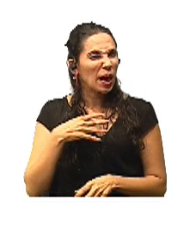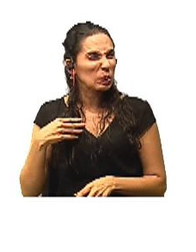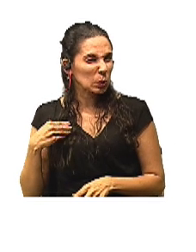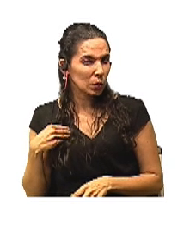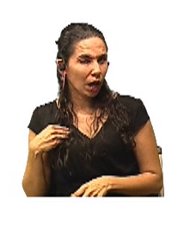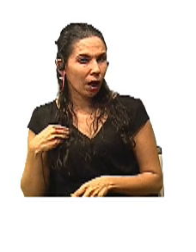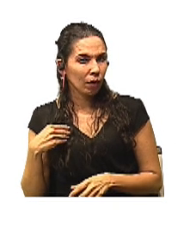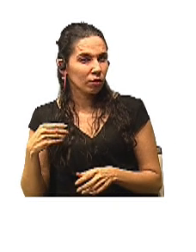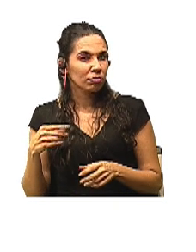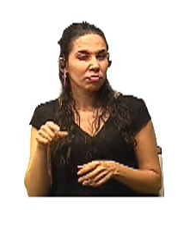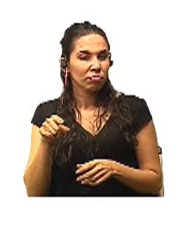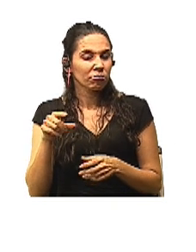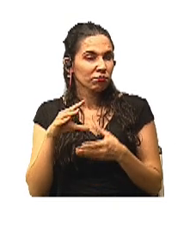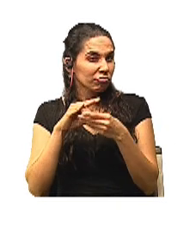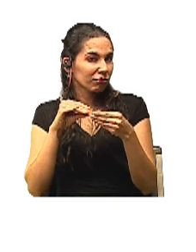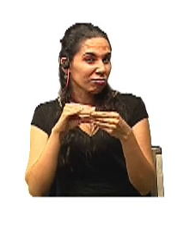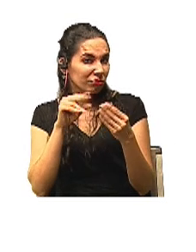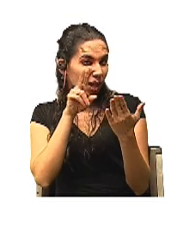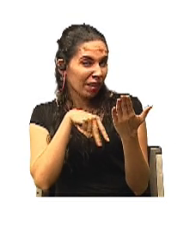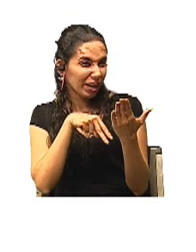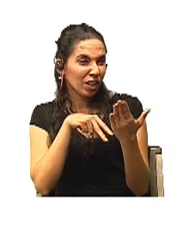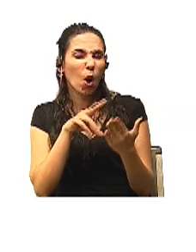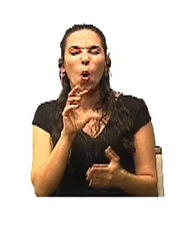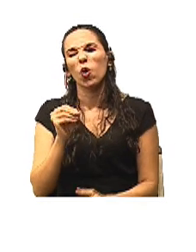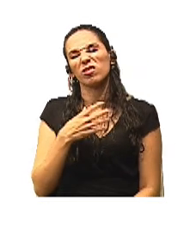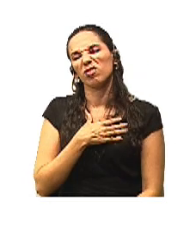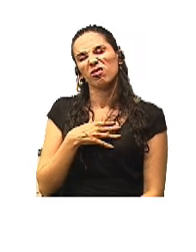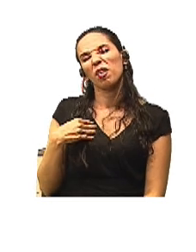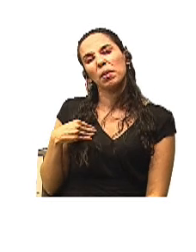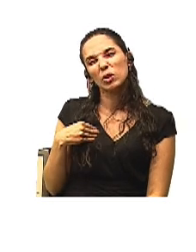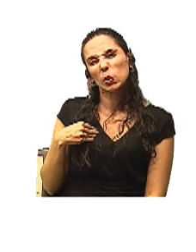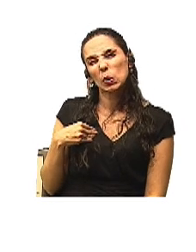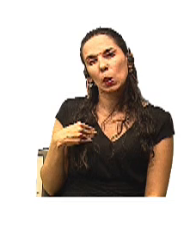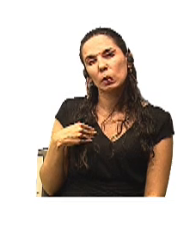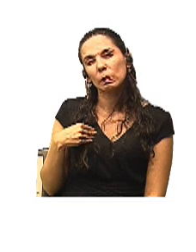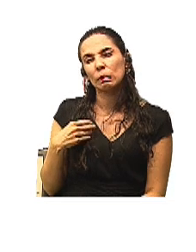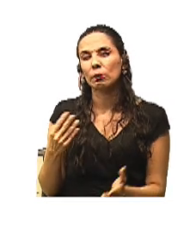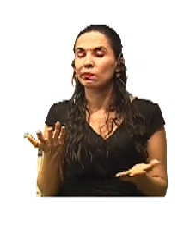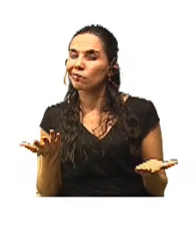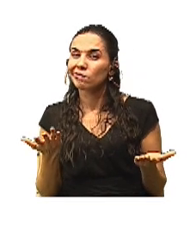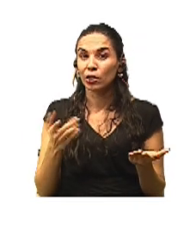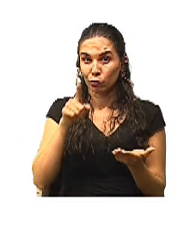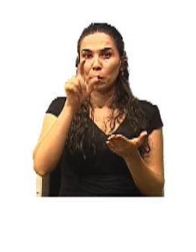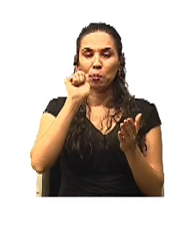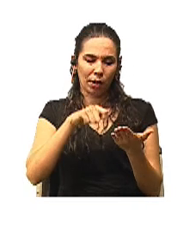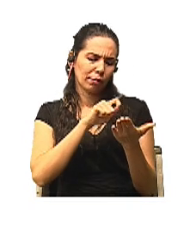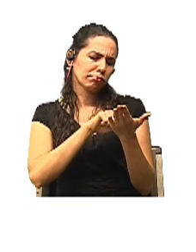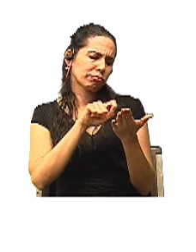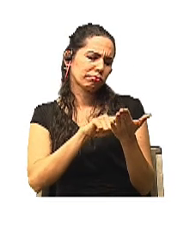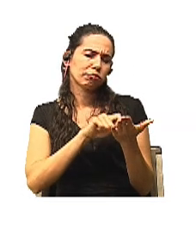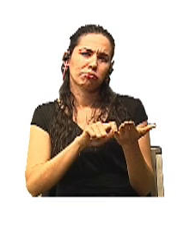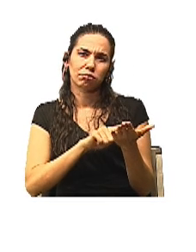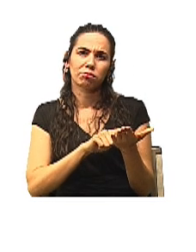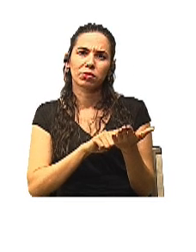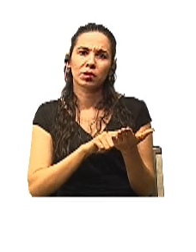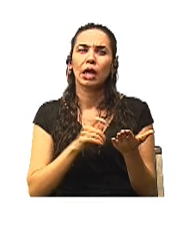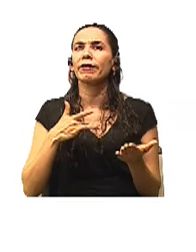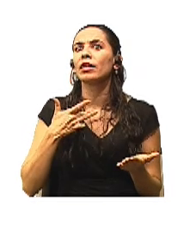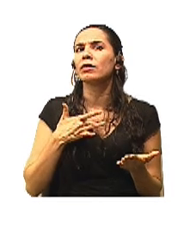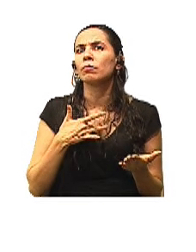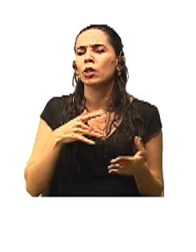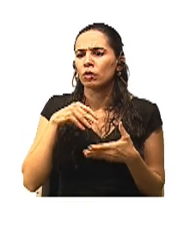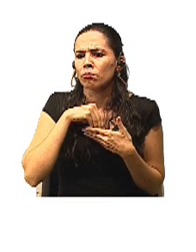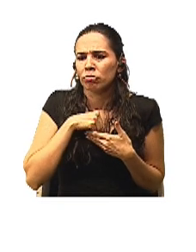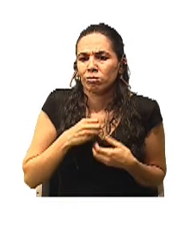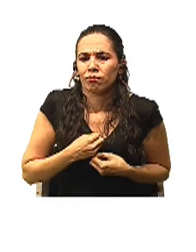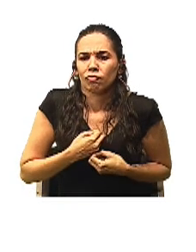obra o no mucho? Bueno, pues ahí pueden ir escribiendo también qué sentimientos les ha